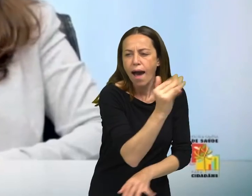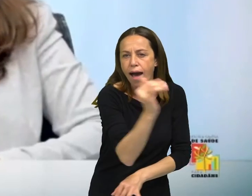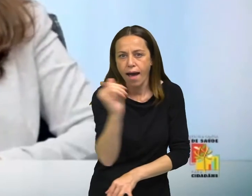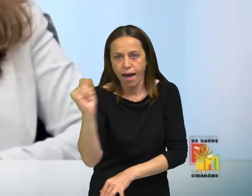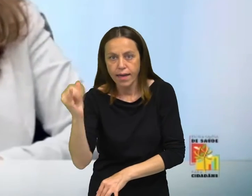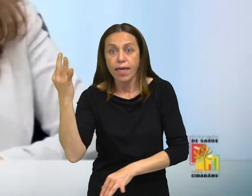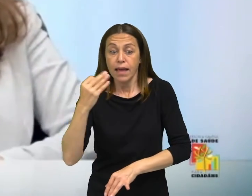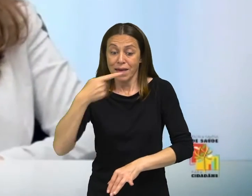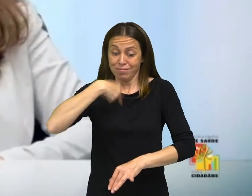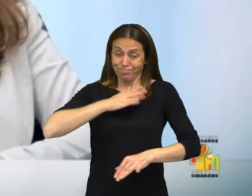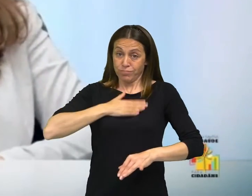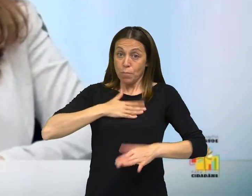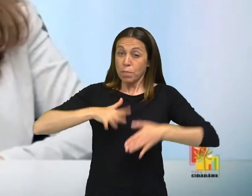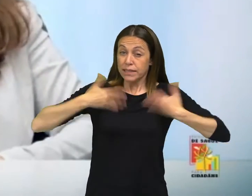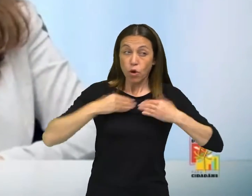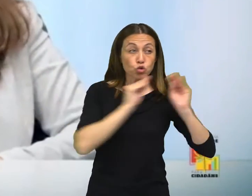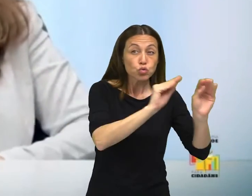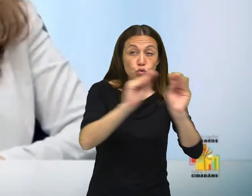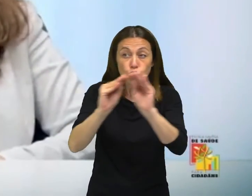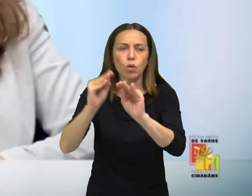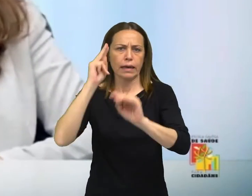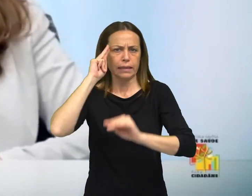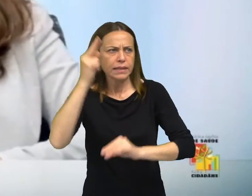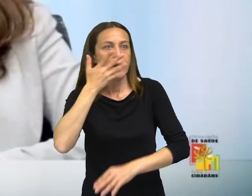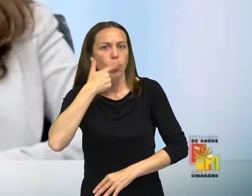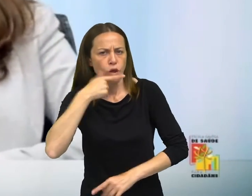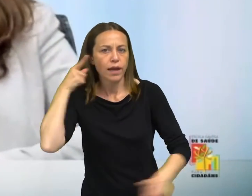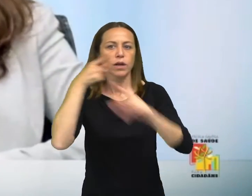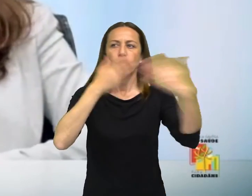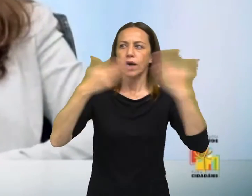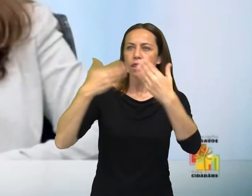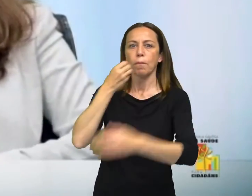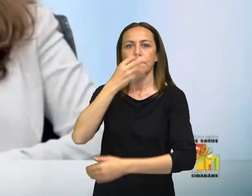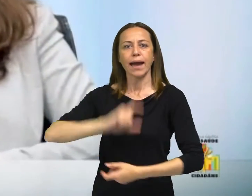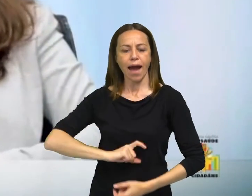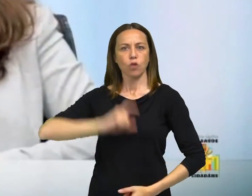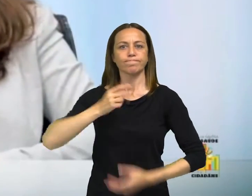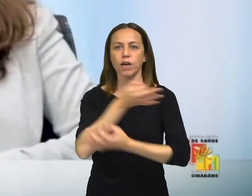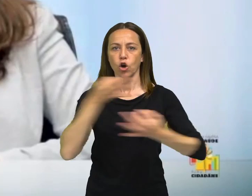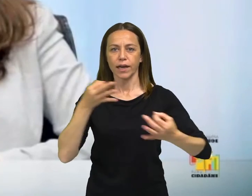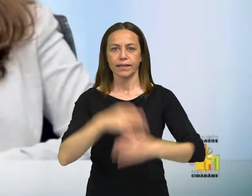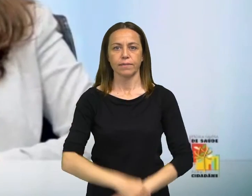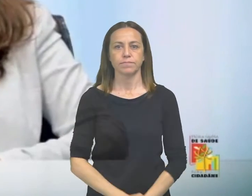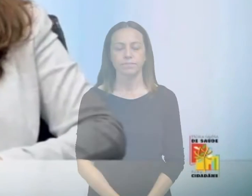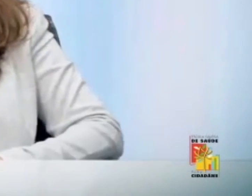conocer y respetar nuestras emociones y las de los demás para poder relacionarnos bien y para tener una buena autoestima